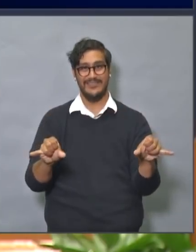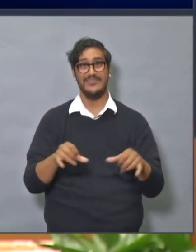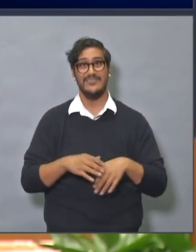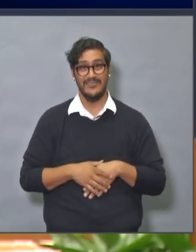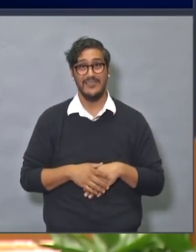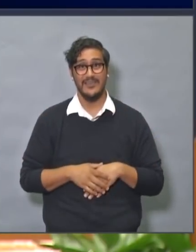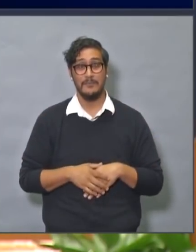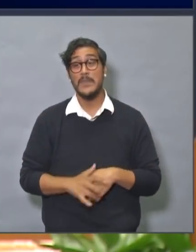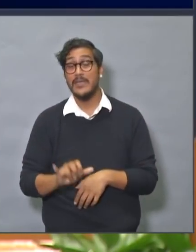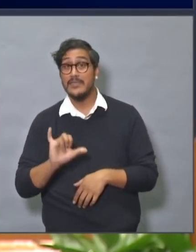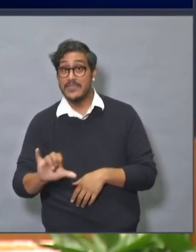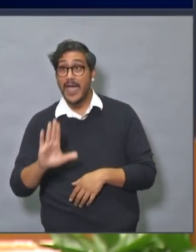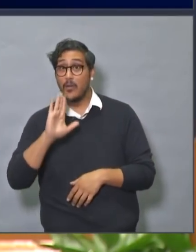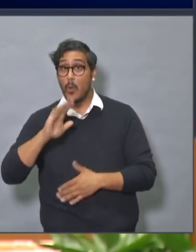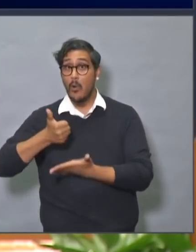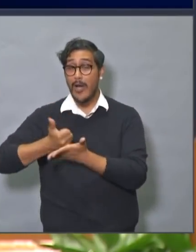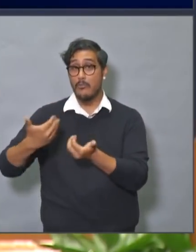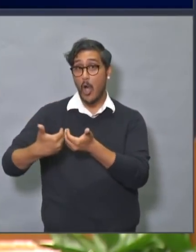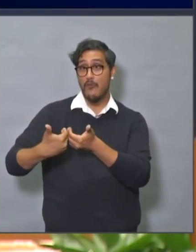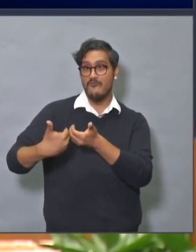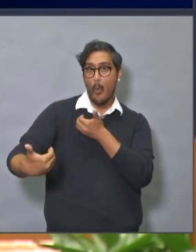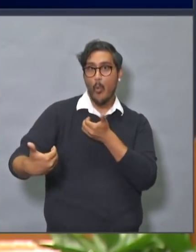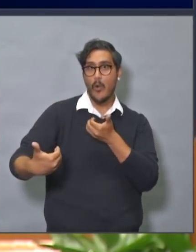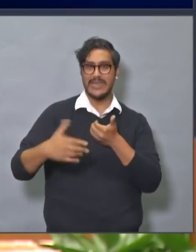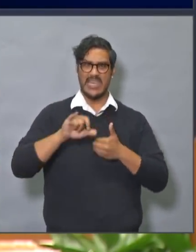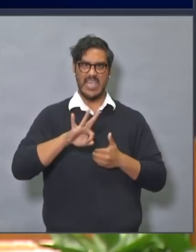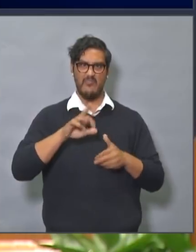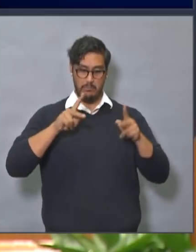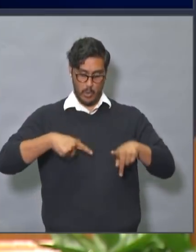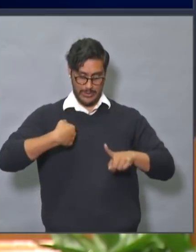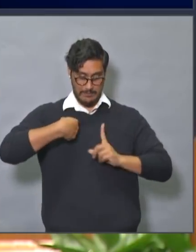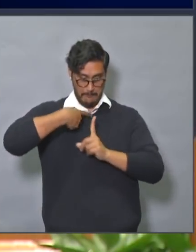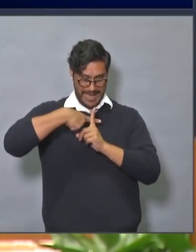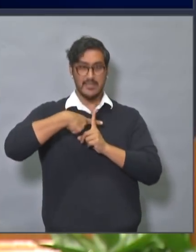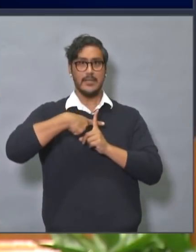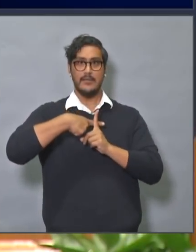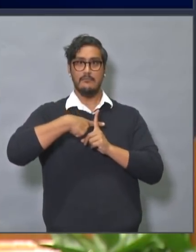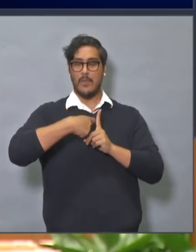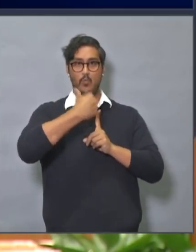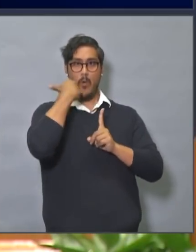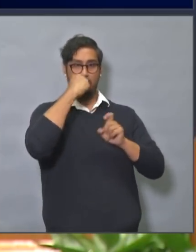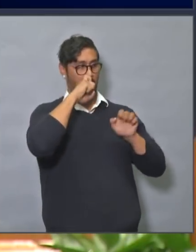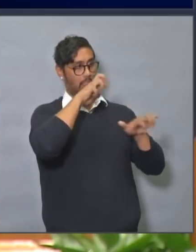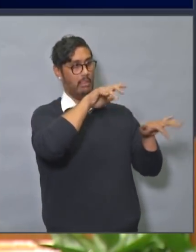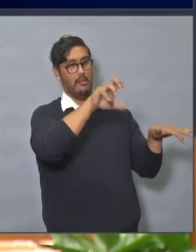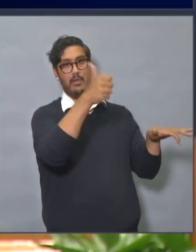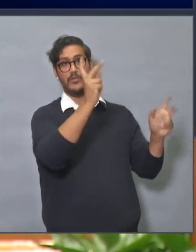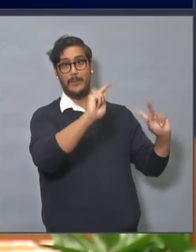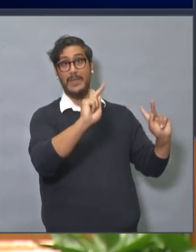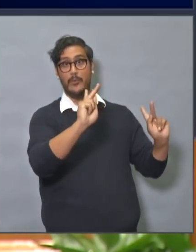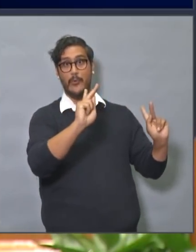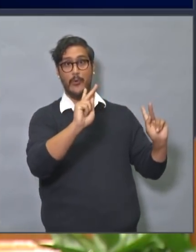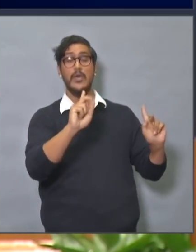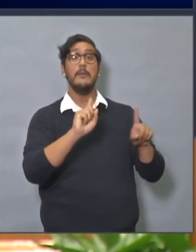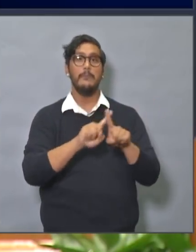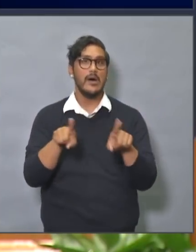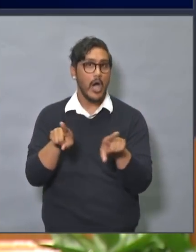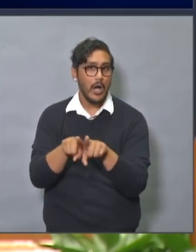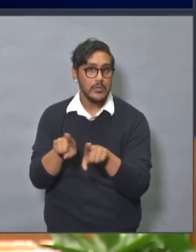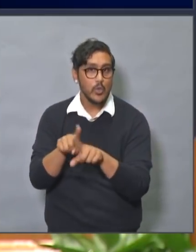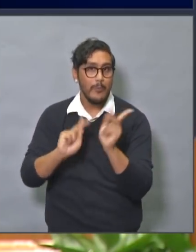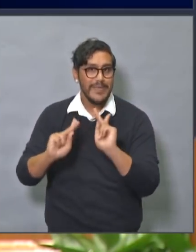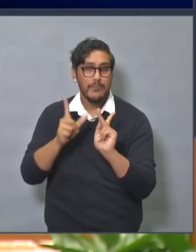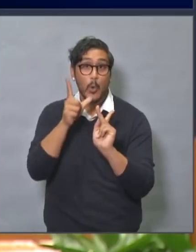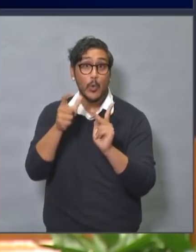evita que las personas positivas transmiten el virus a otros. También ayuda a asegurar que aquellos que son